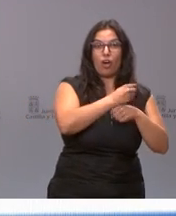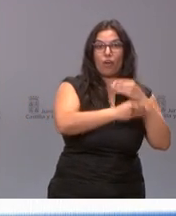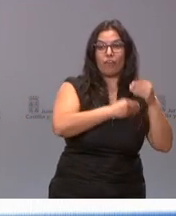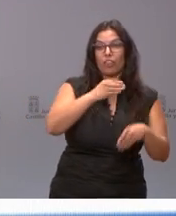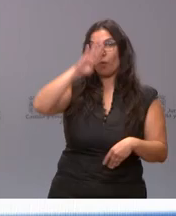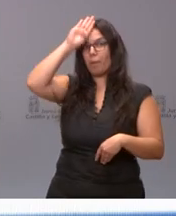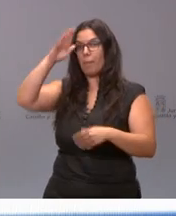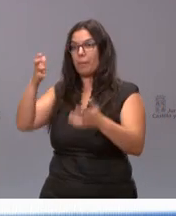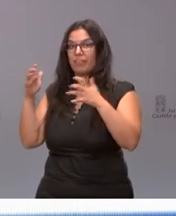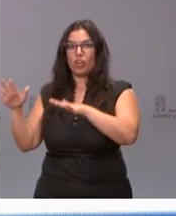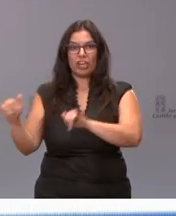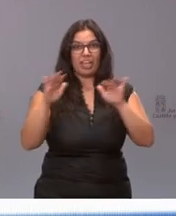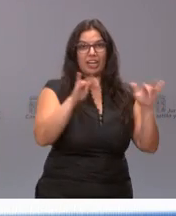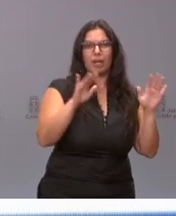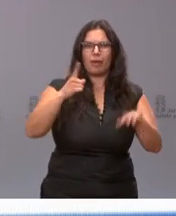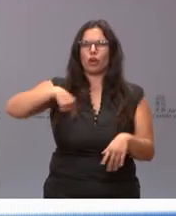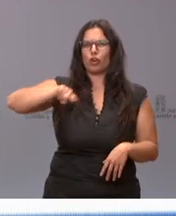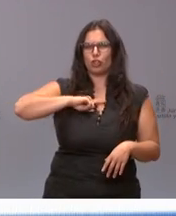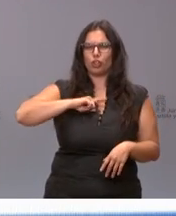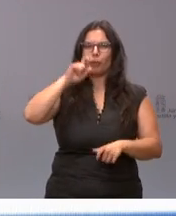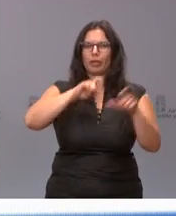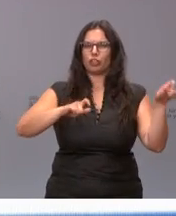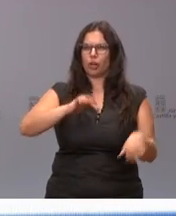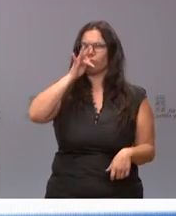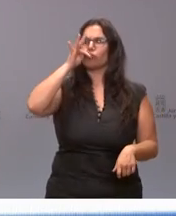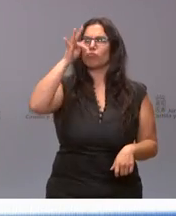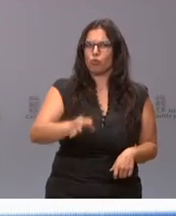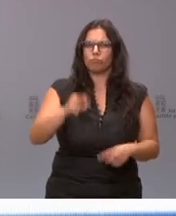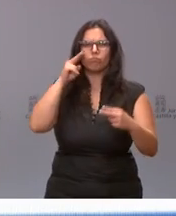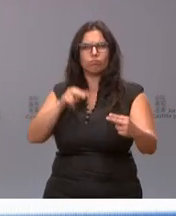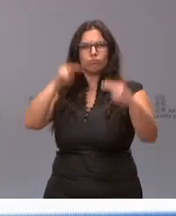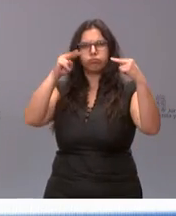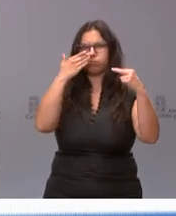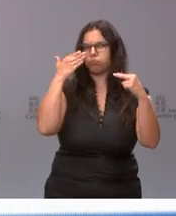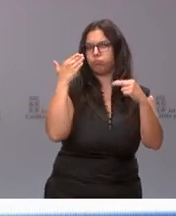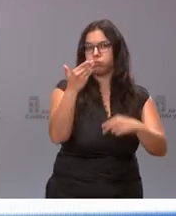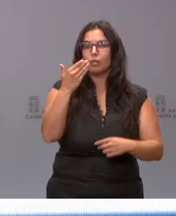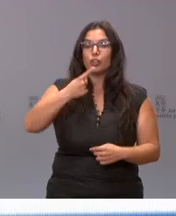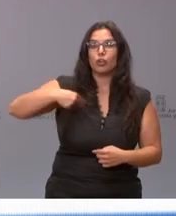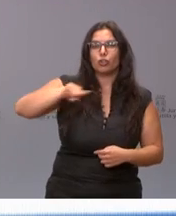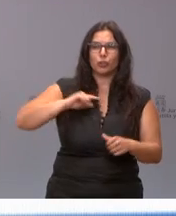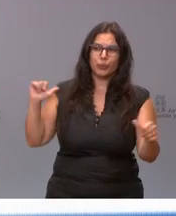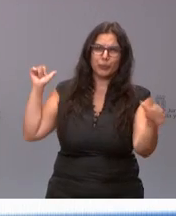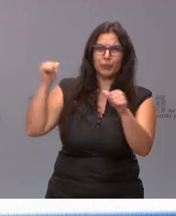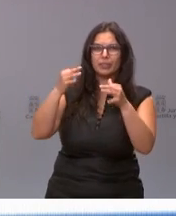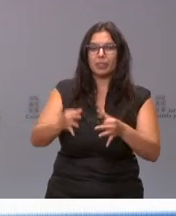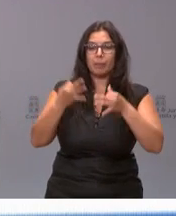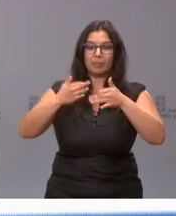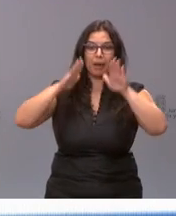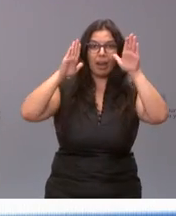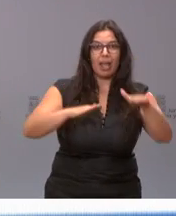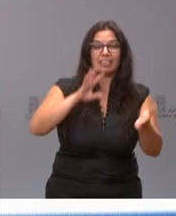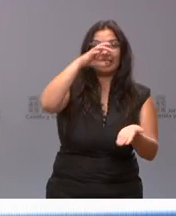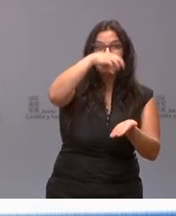beneficio, pero que somos gente de palabra, que somos gente que miramos a los ojos, que somos gente que hemos sido leales a Castilla y